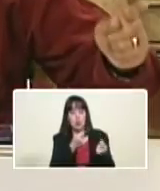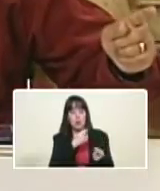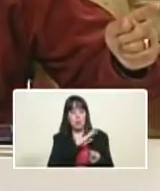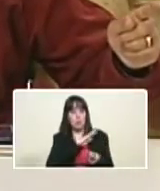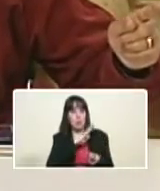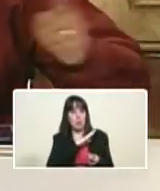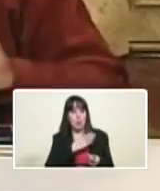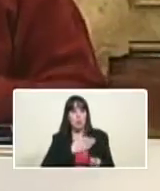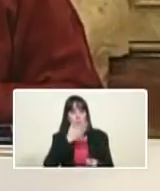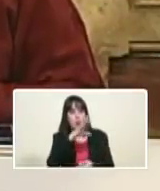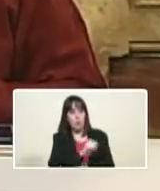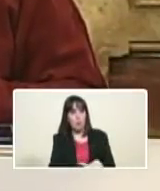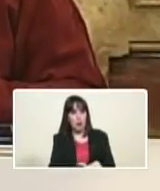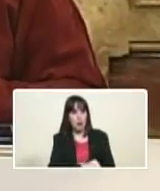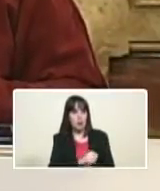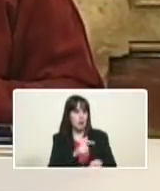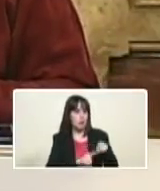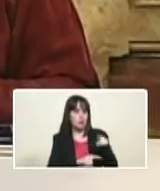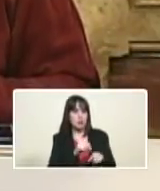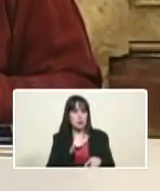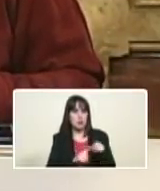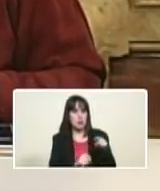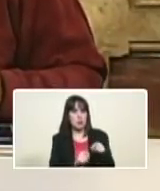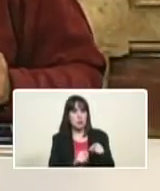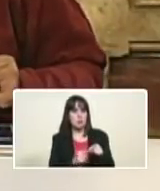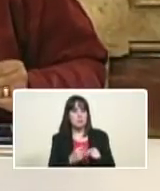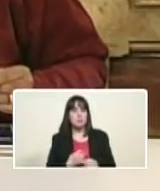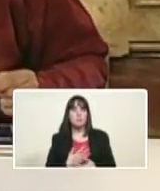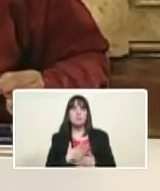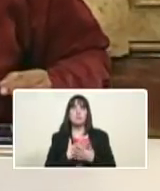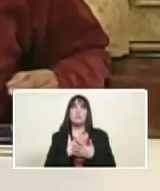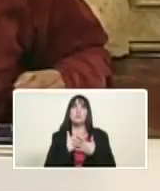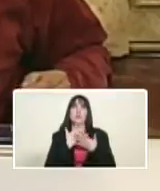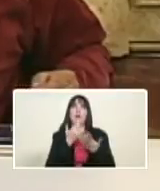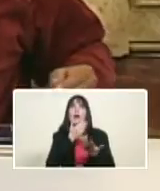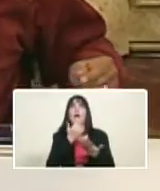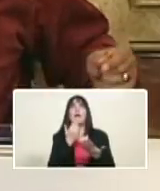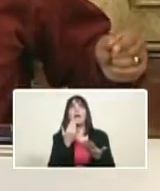puede comprar, y está respirando otra vez,